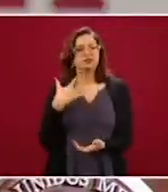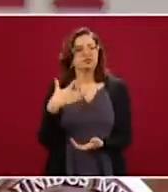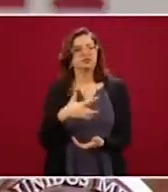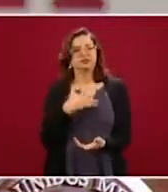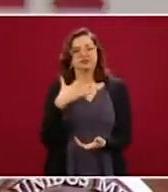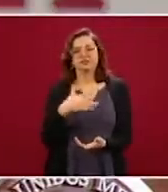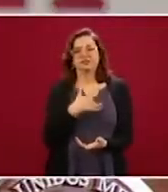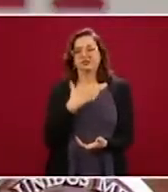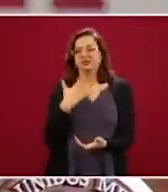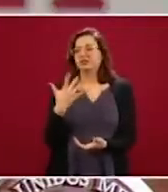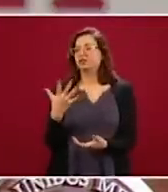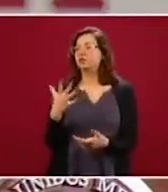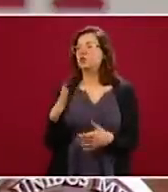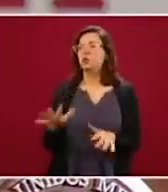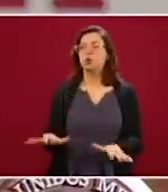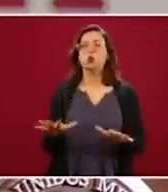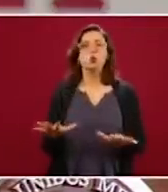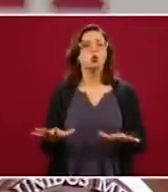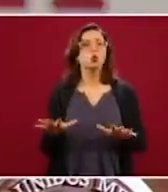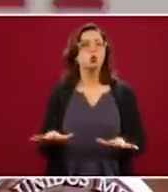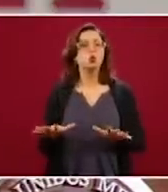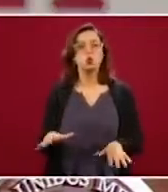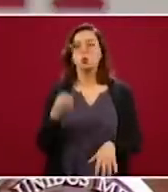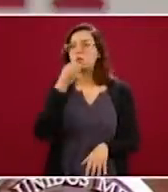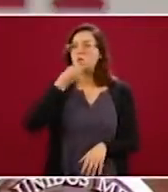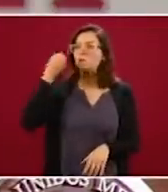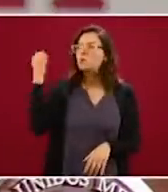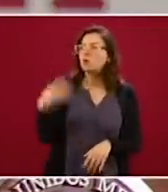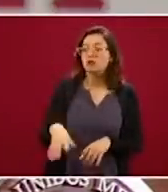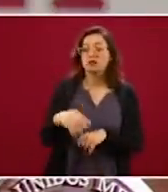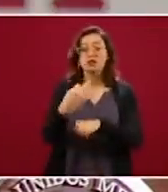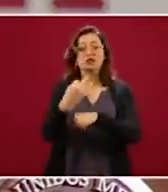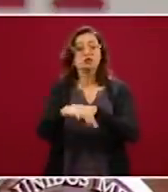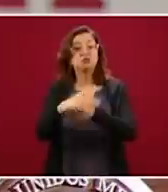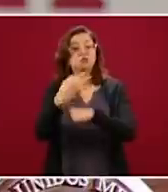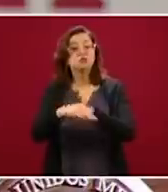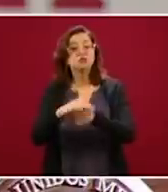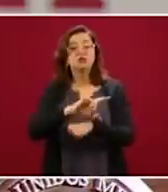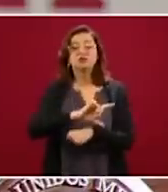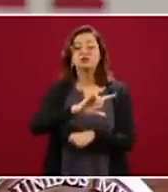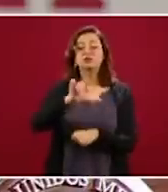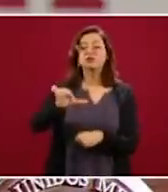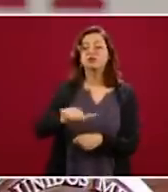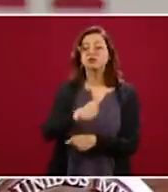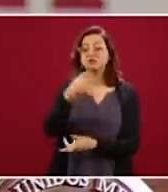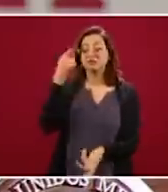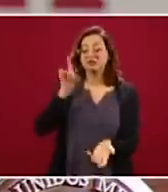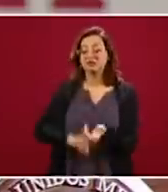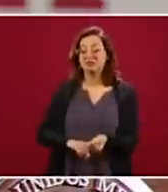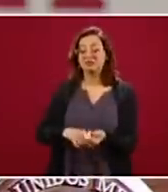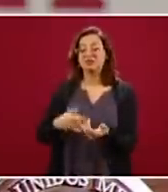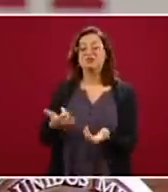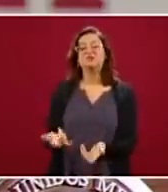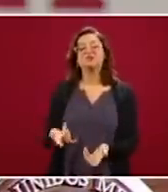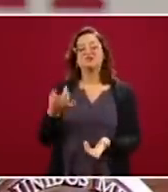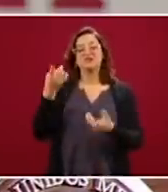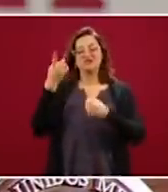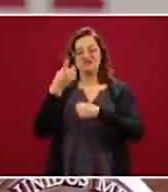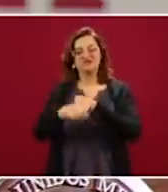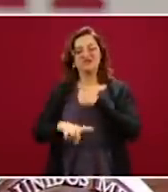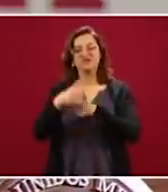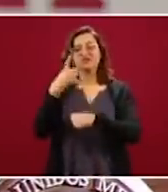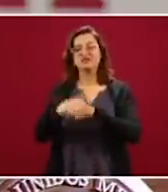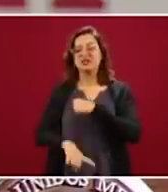momentos o paraísos artificiales momentáneos, sí tienen consecuencias dadas las sustancias con las cuales se elaboran de manera